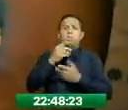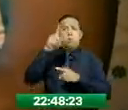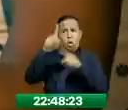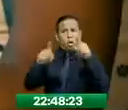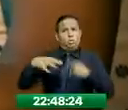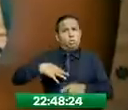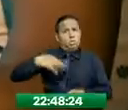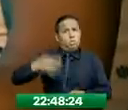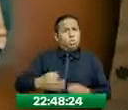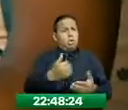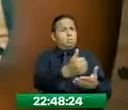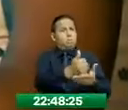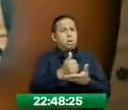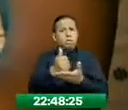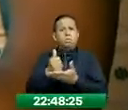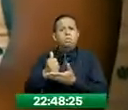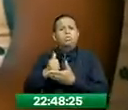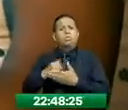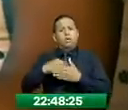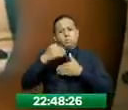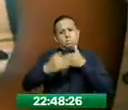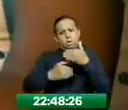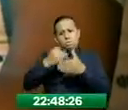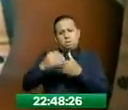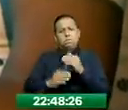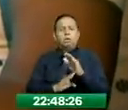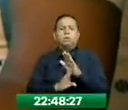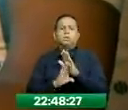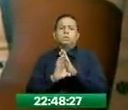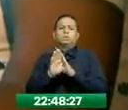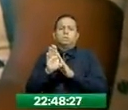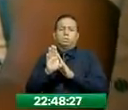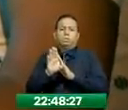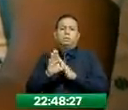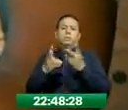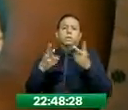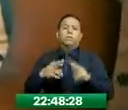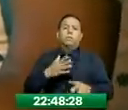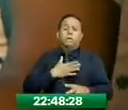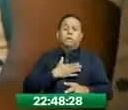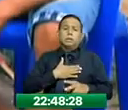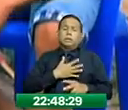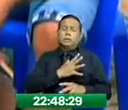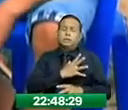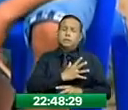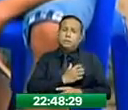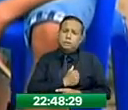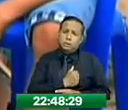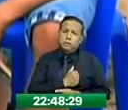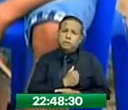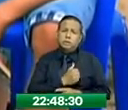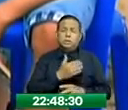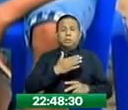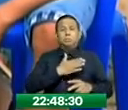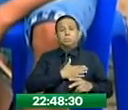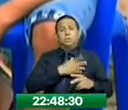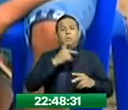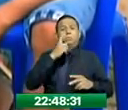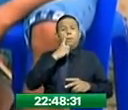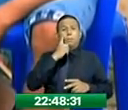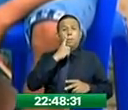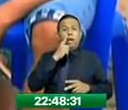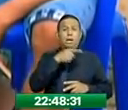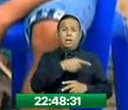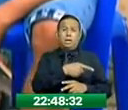durante su proceso de convalecencia le queda otro dolor que es haber perdido a su padre y por un problema de